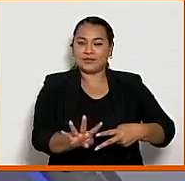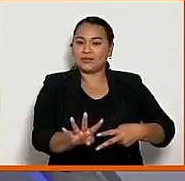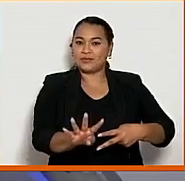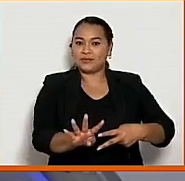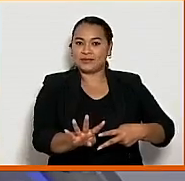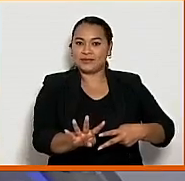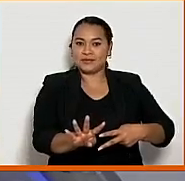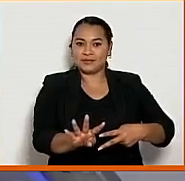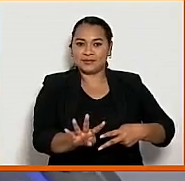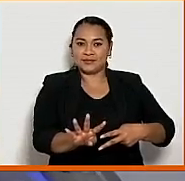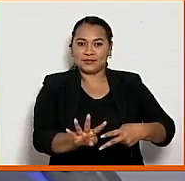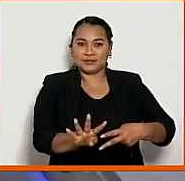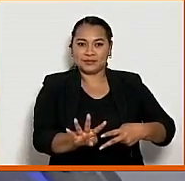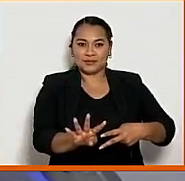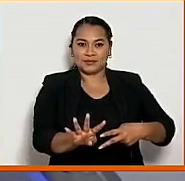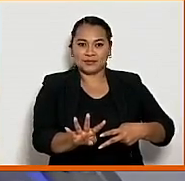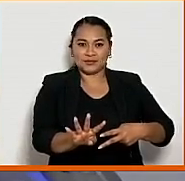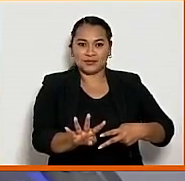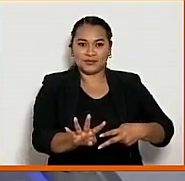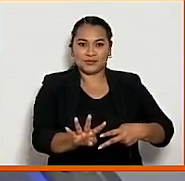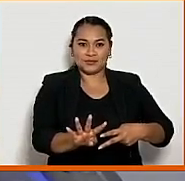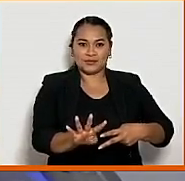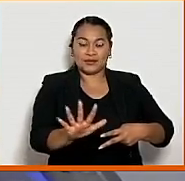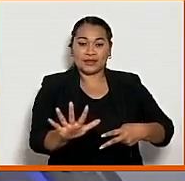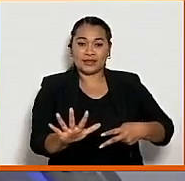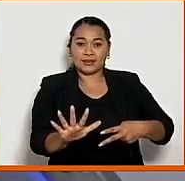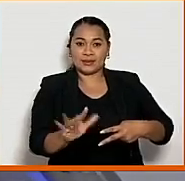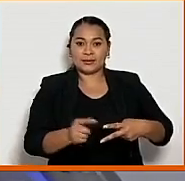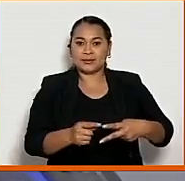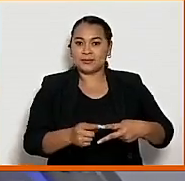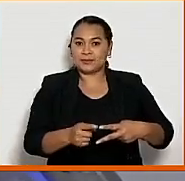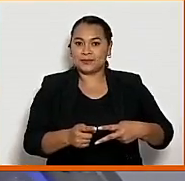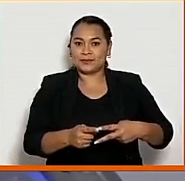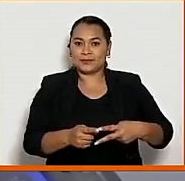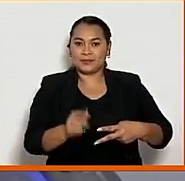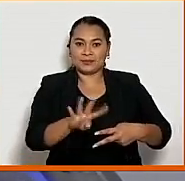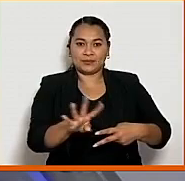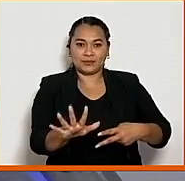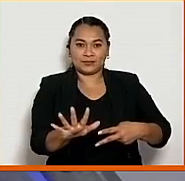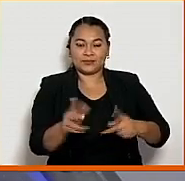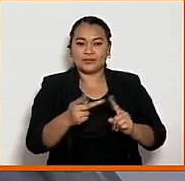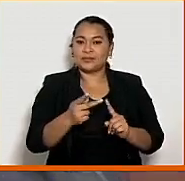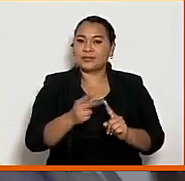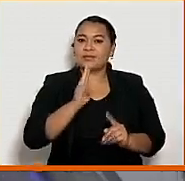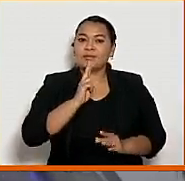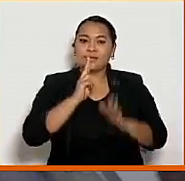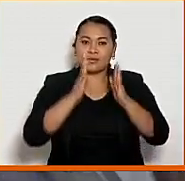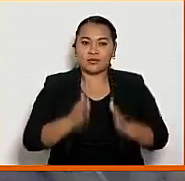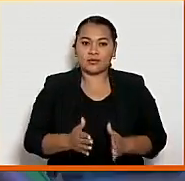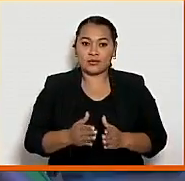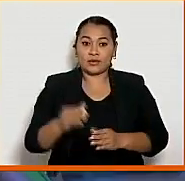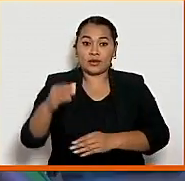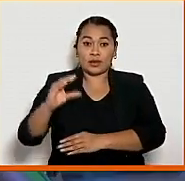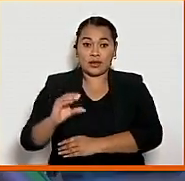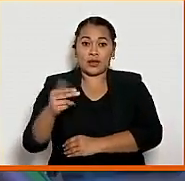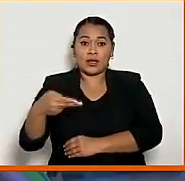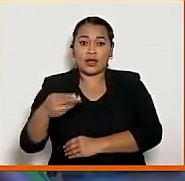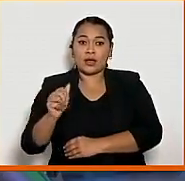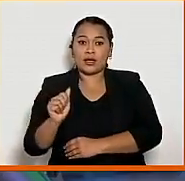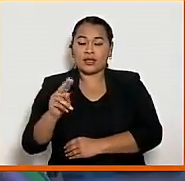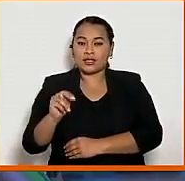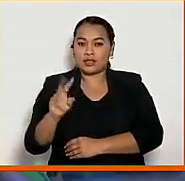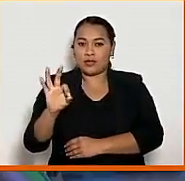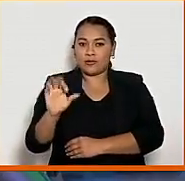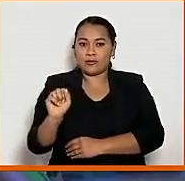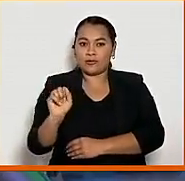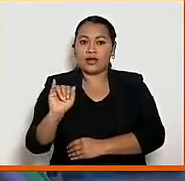Segundo dígito. Este es el 5. Número ganador 45 con su catrachada chanfaina. Segundo número ganador, su